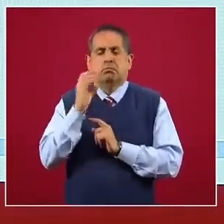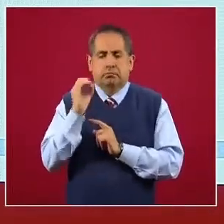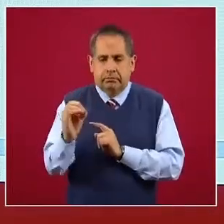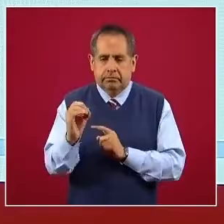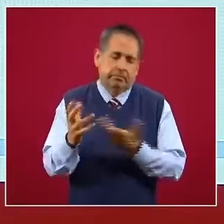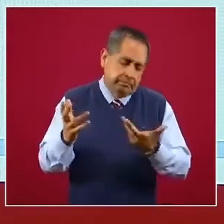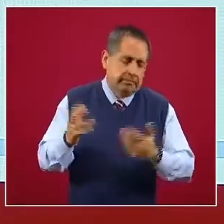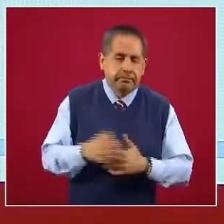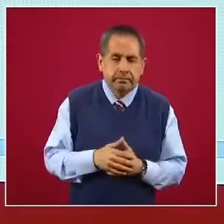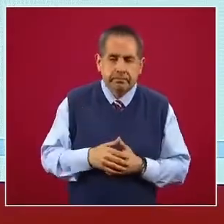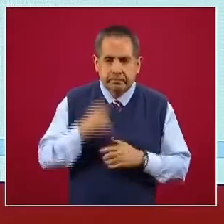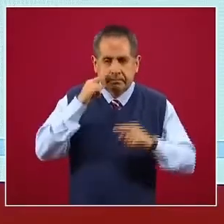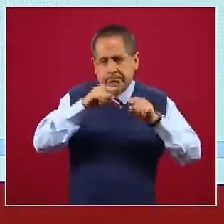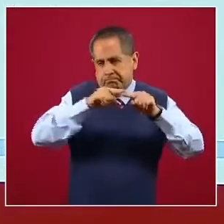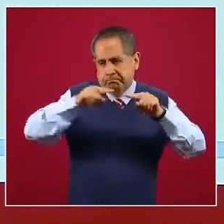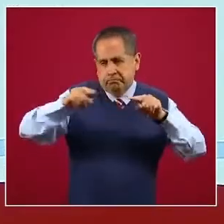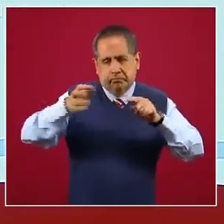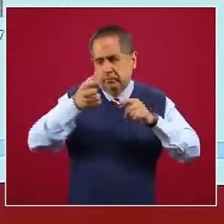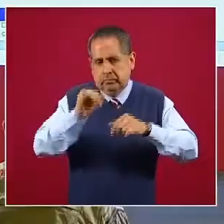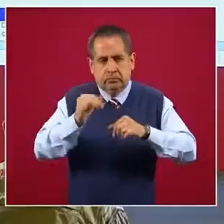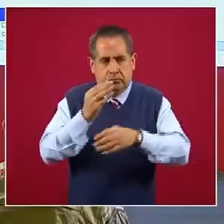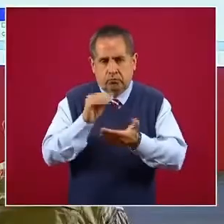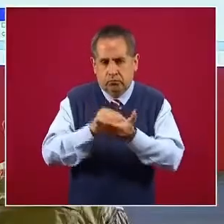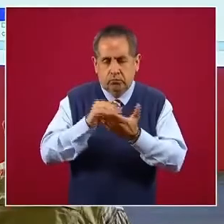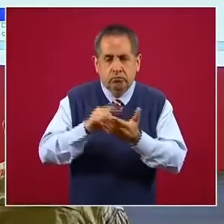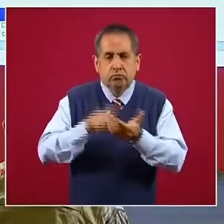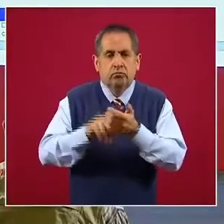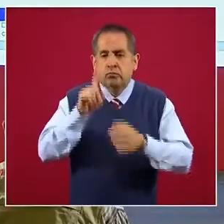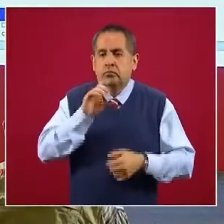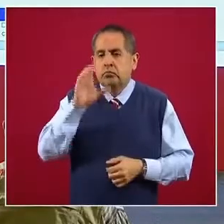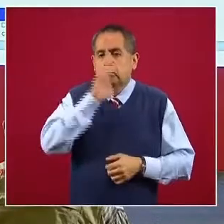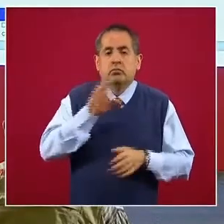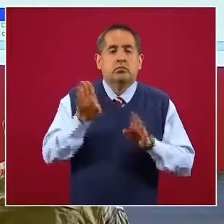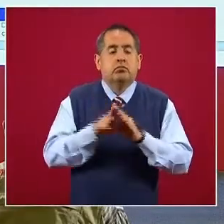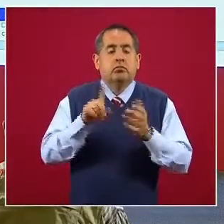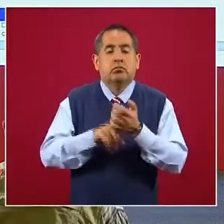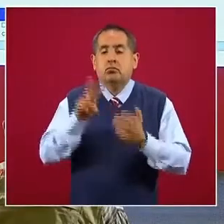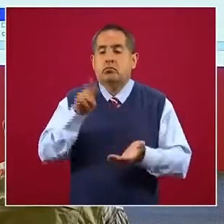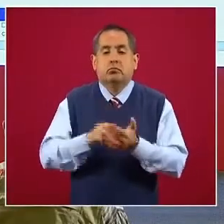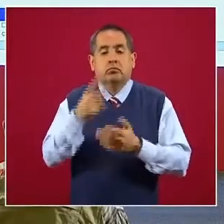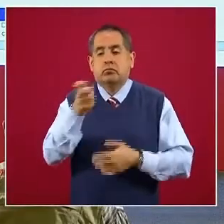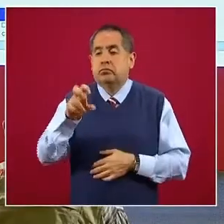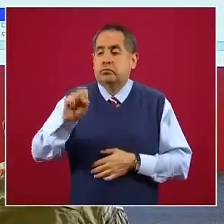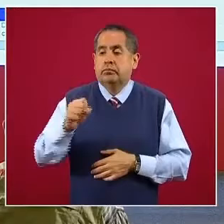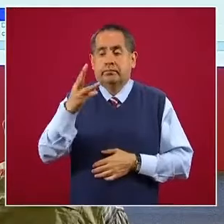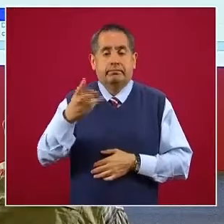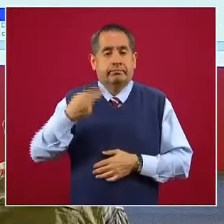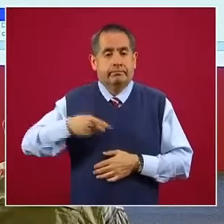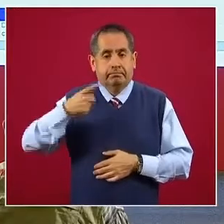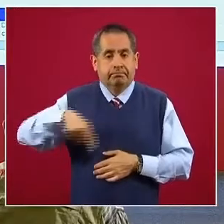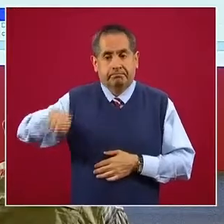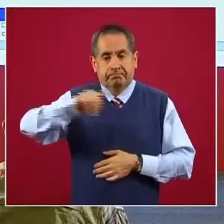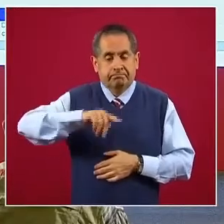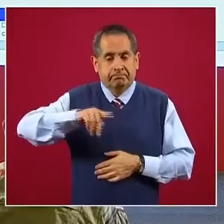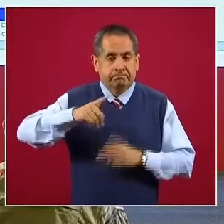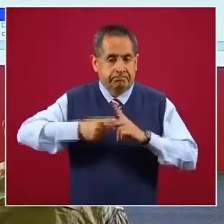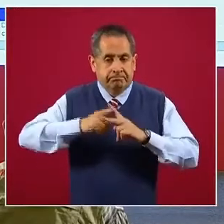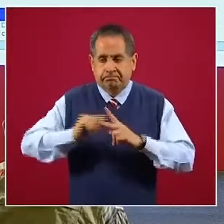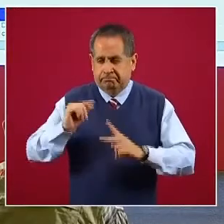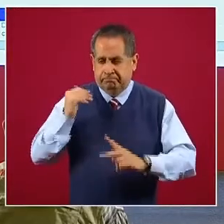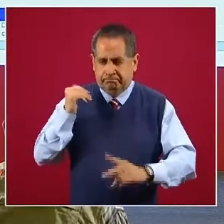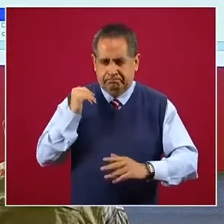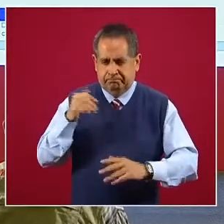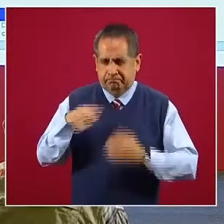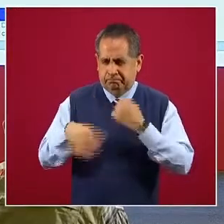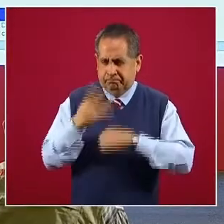epidemia. Pero esta es la tendencia que tiene en este momento Aguascalientes, con 3.263 casos estimados en los